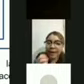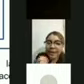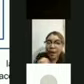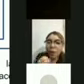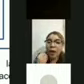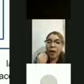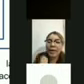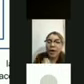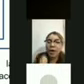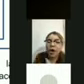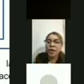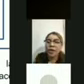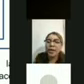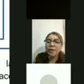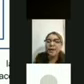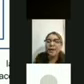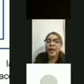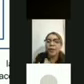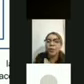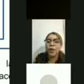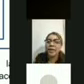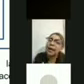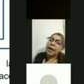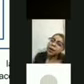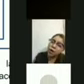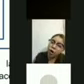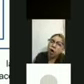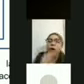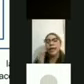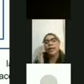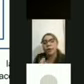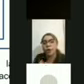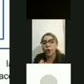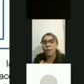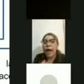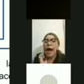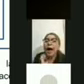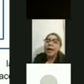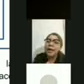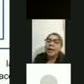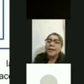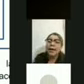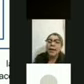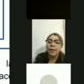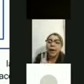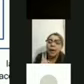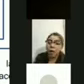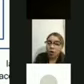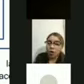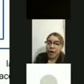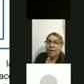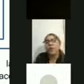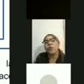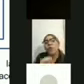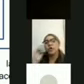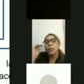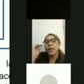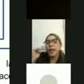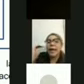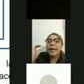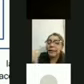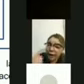que es cualquier cosa que afecte la respuesta del lector o del escritor. Aquí se deriva en dos, que es el